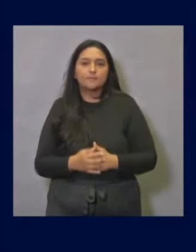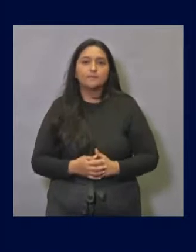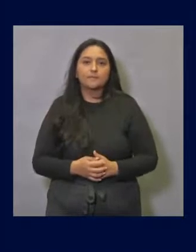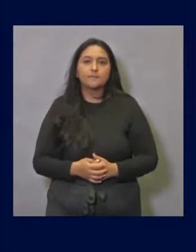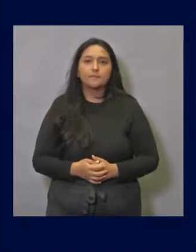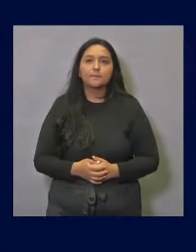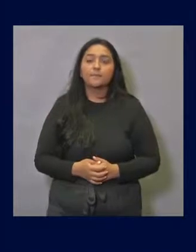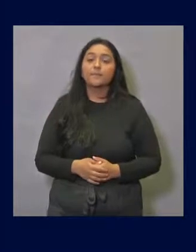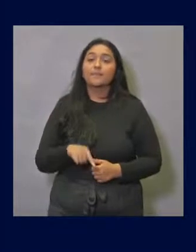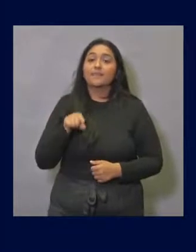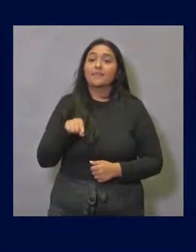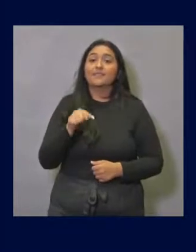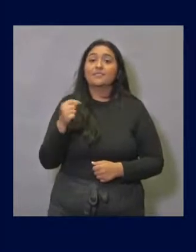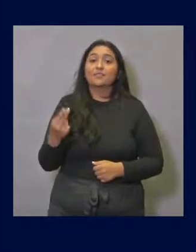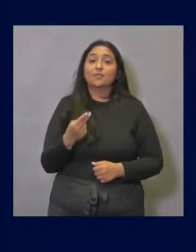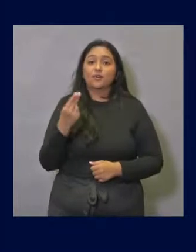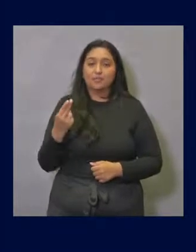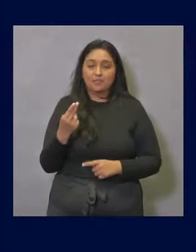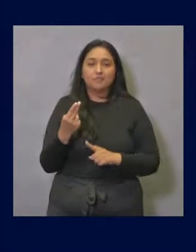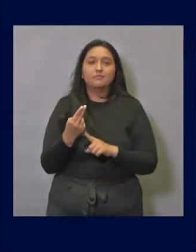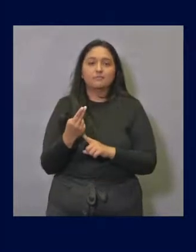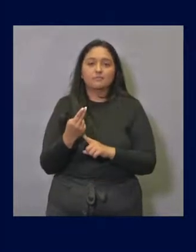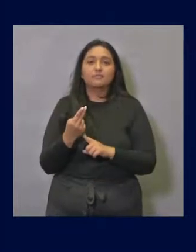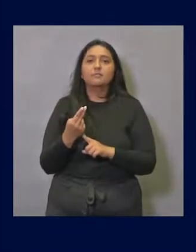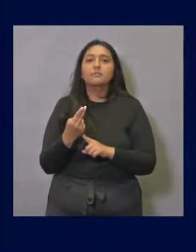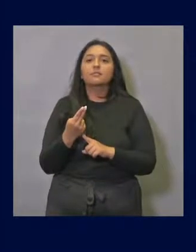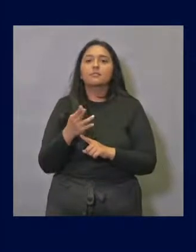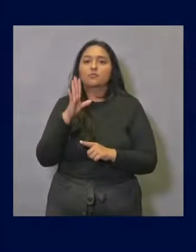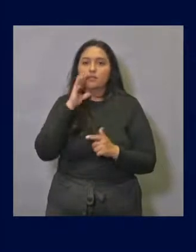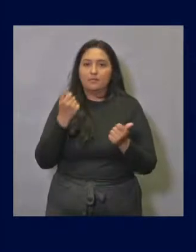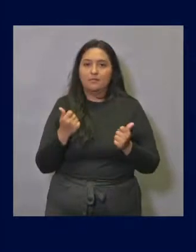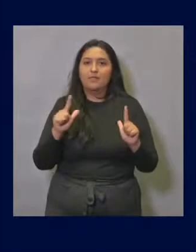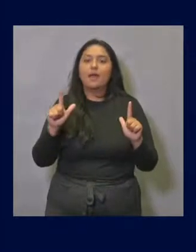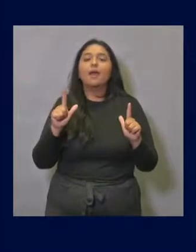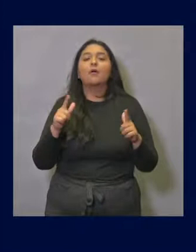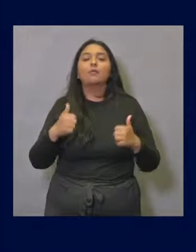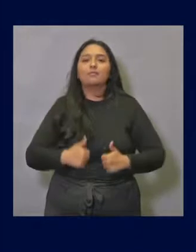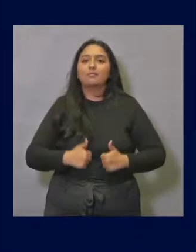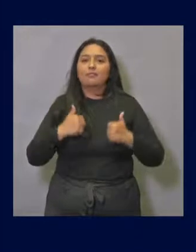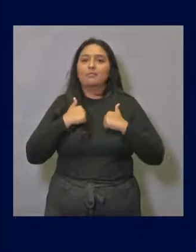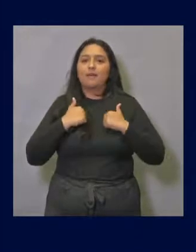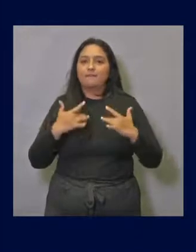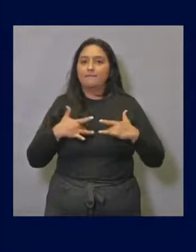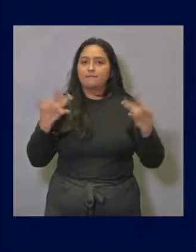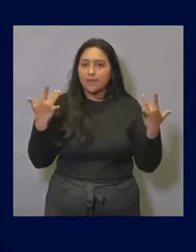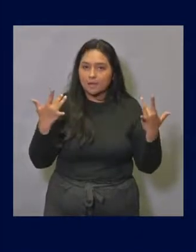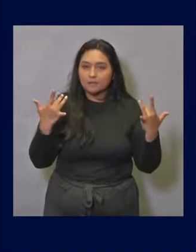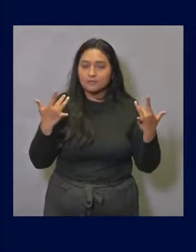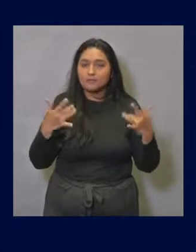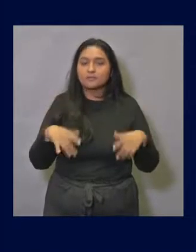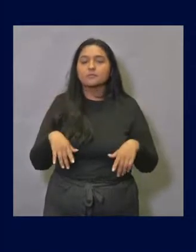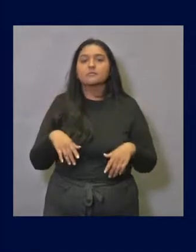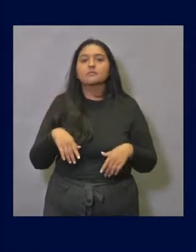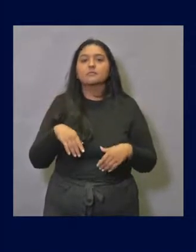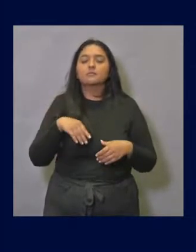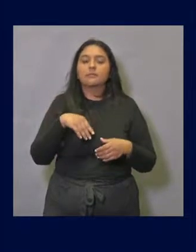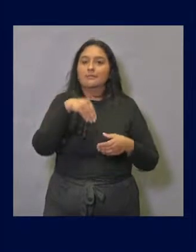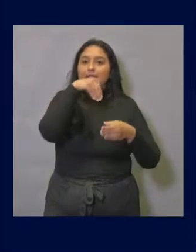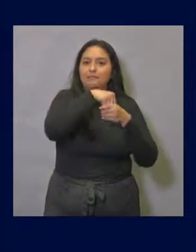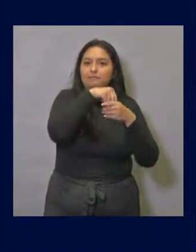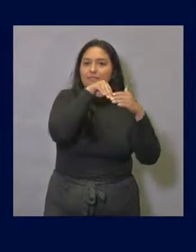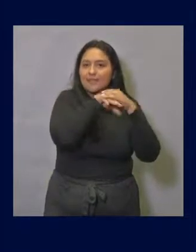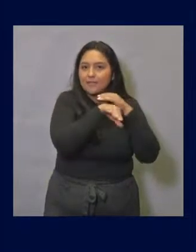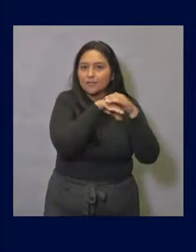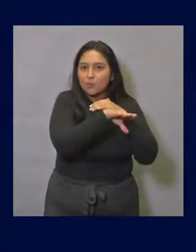partir de este jueves, se permitirán presentaciones y eventos en vivo en espacios interiores en el condado de Los